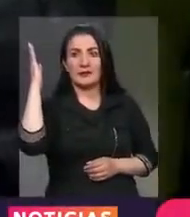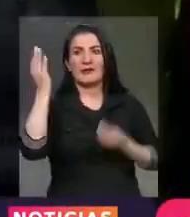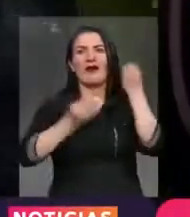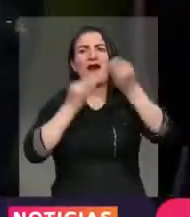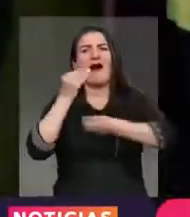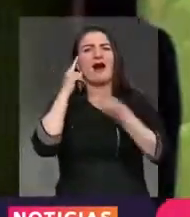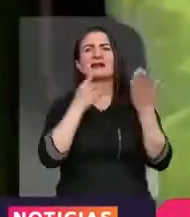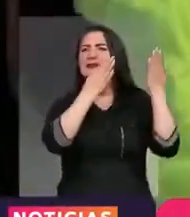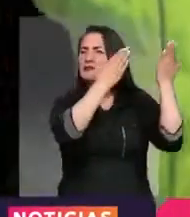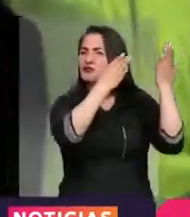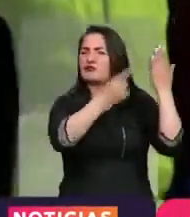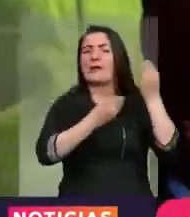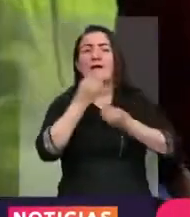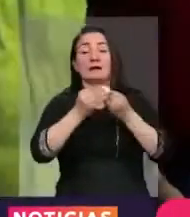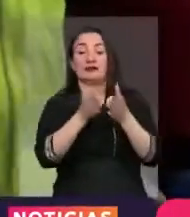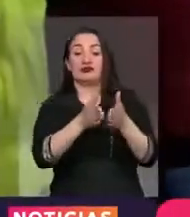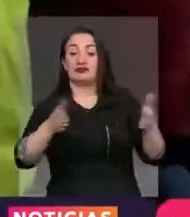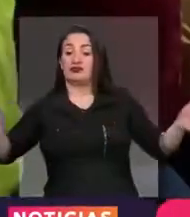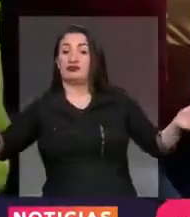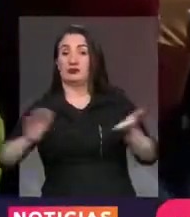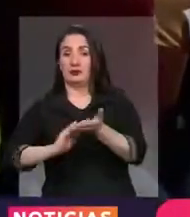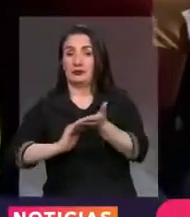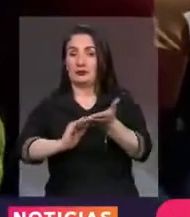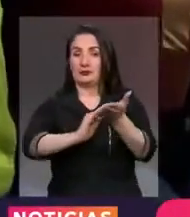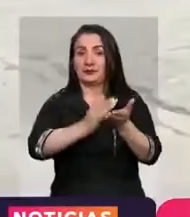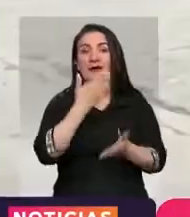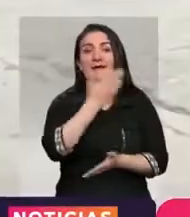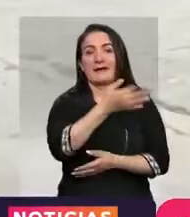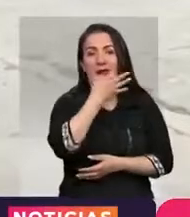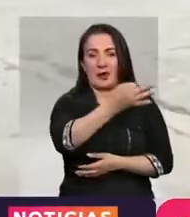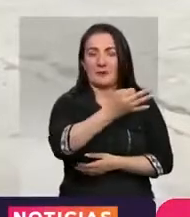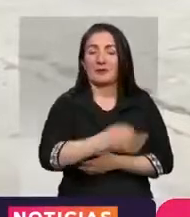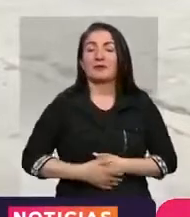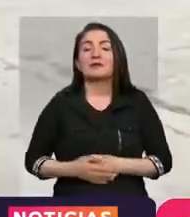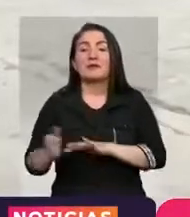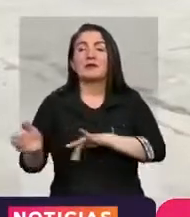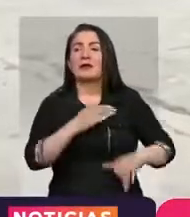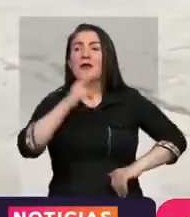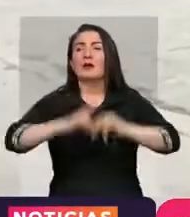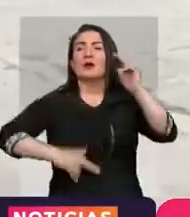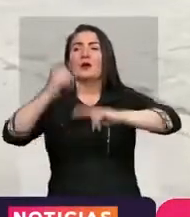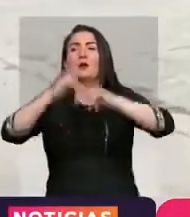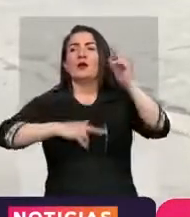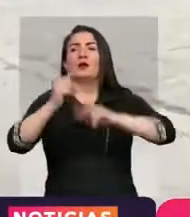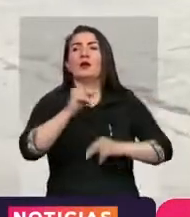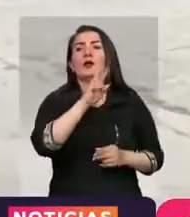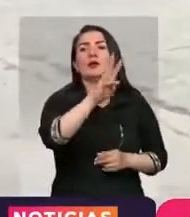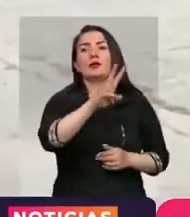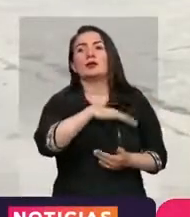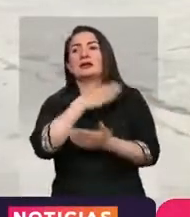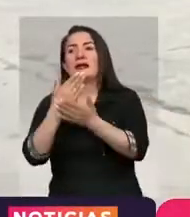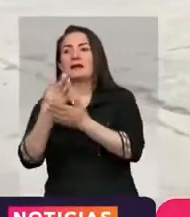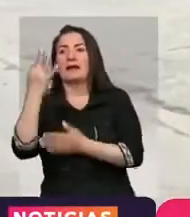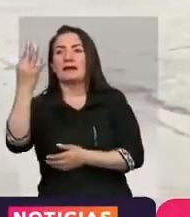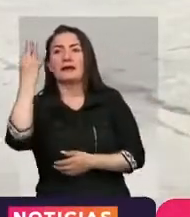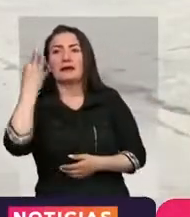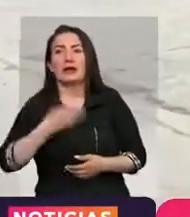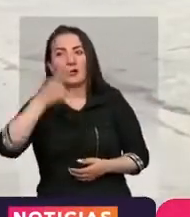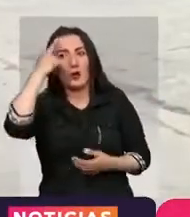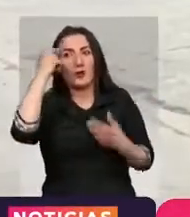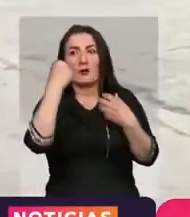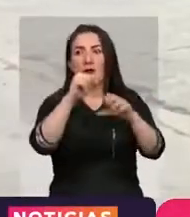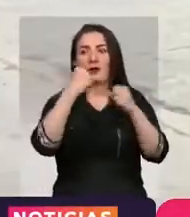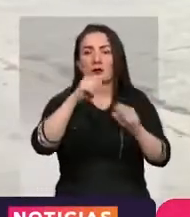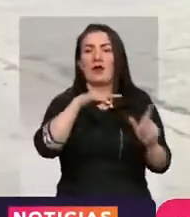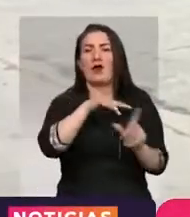cifra alcanzada gracias al reporte de la ciudadanía. Las obras tomarán de 2 a 3 días, pero no se preocupen porque no